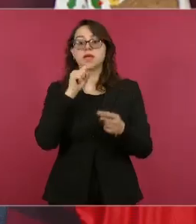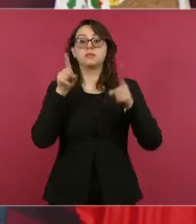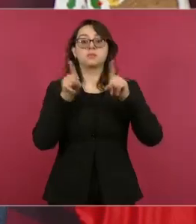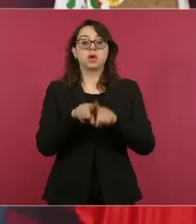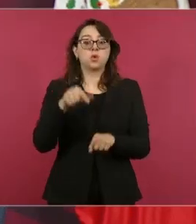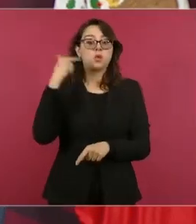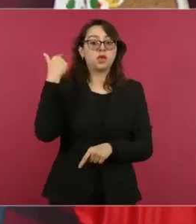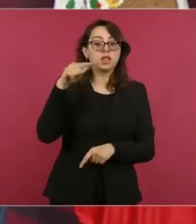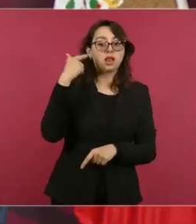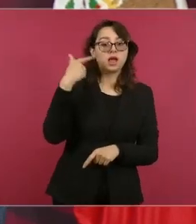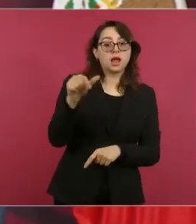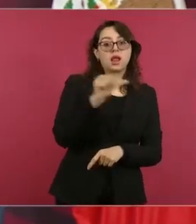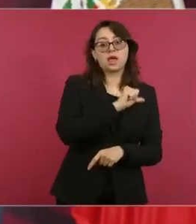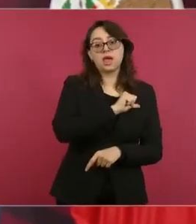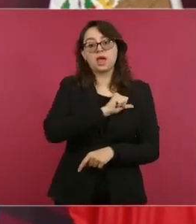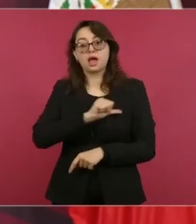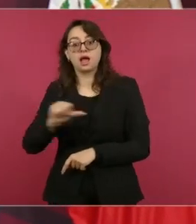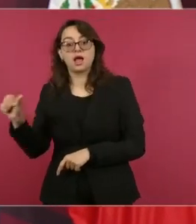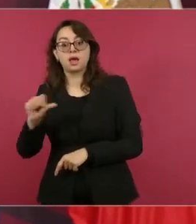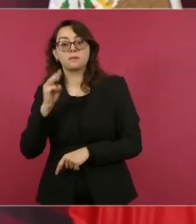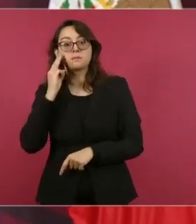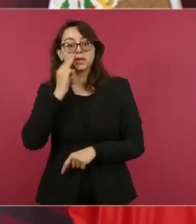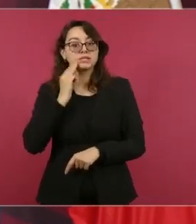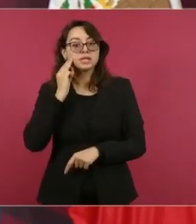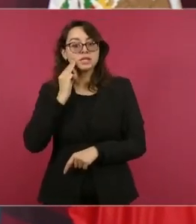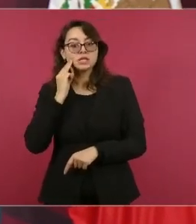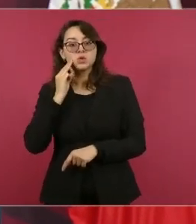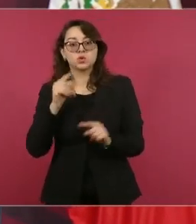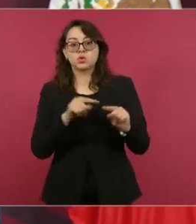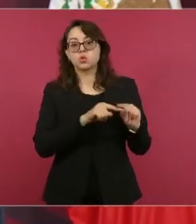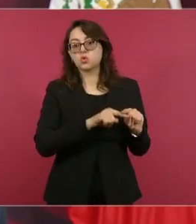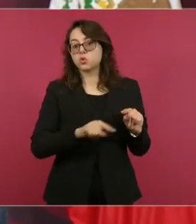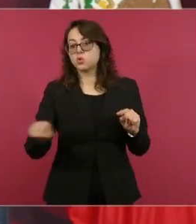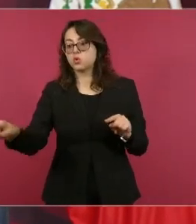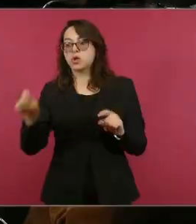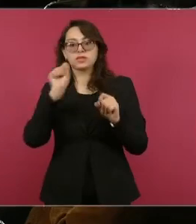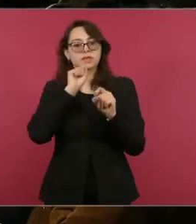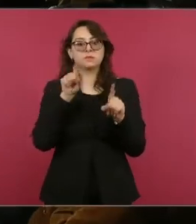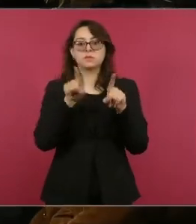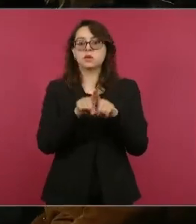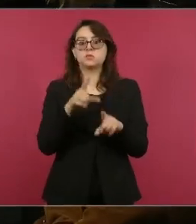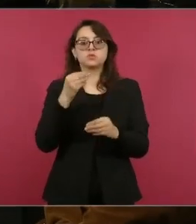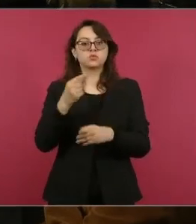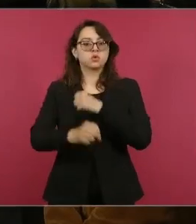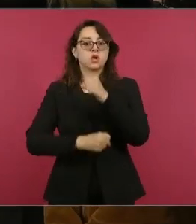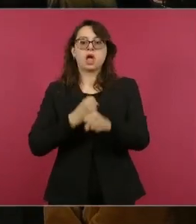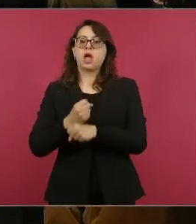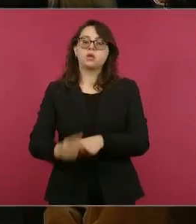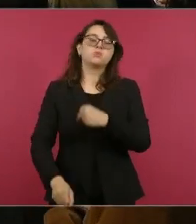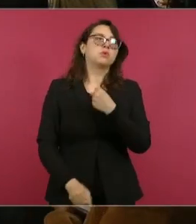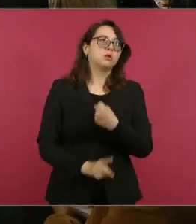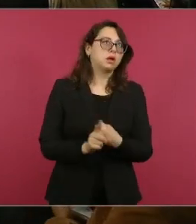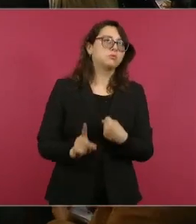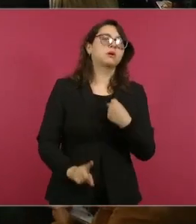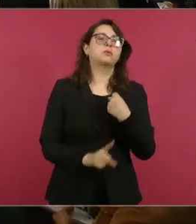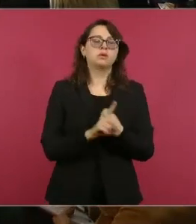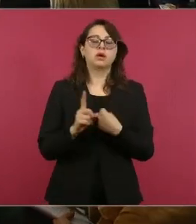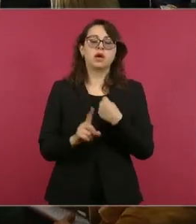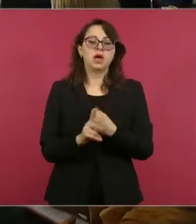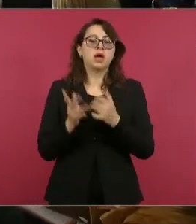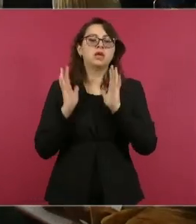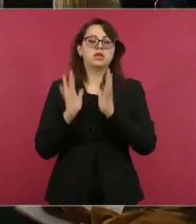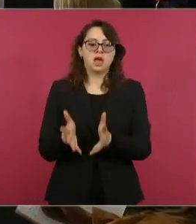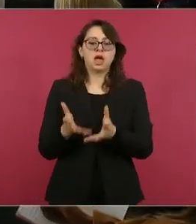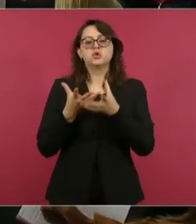Manzanillo, a Colima, llevaba también años y lo resolvimos. Y así